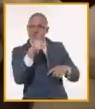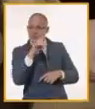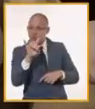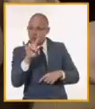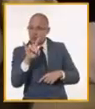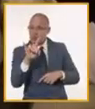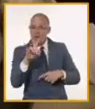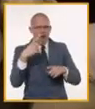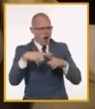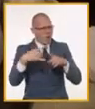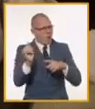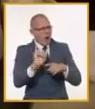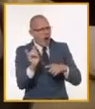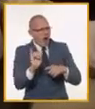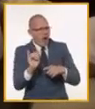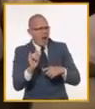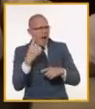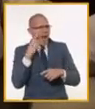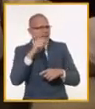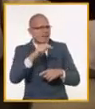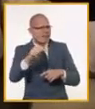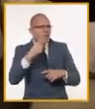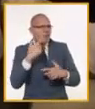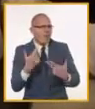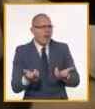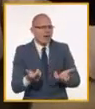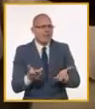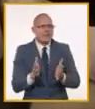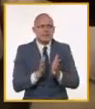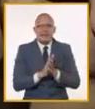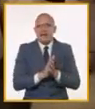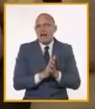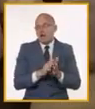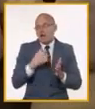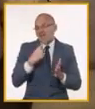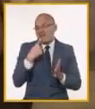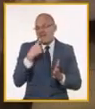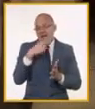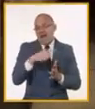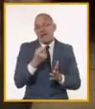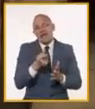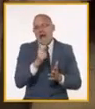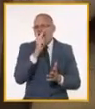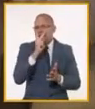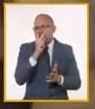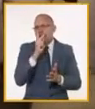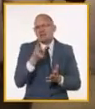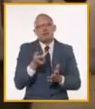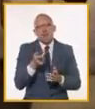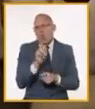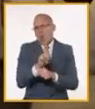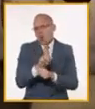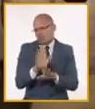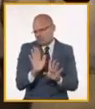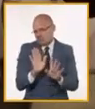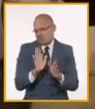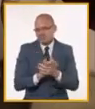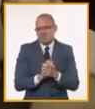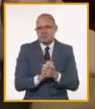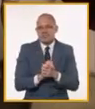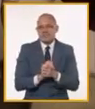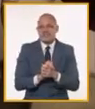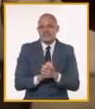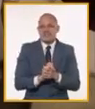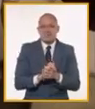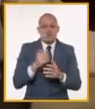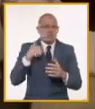también tenía dispensarios, tenía, yo le llamaba puestos de primera ayuda. No, yo estableciendo un escalonamiento, que yo no sé de